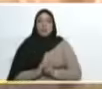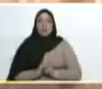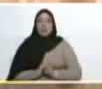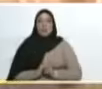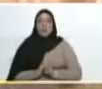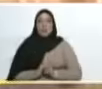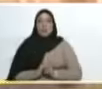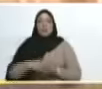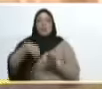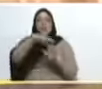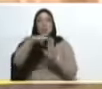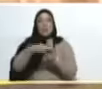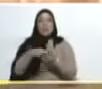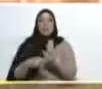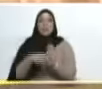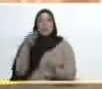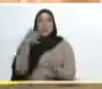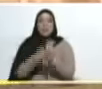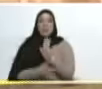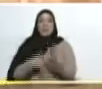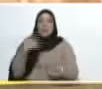Y en medio de ese proceso,